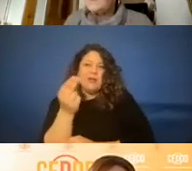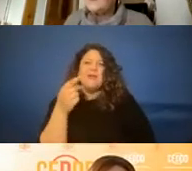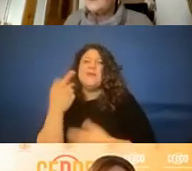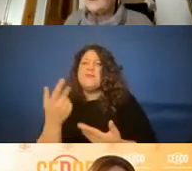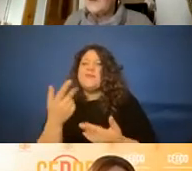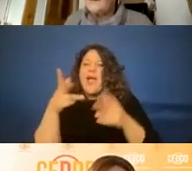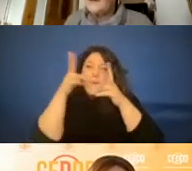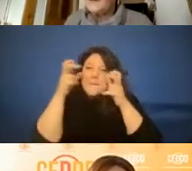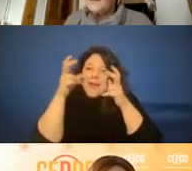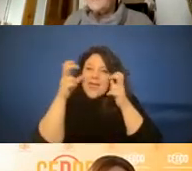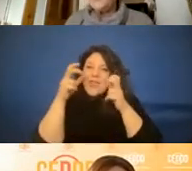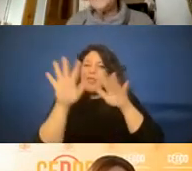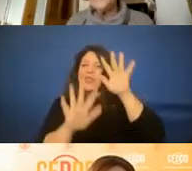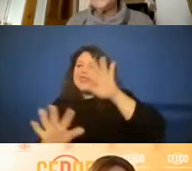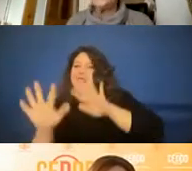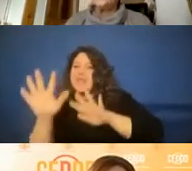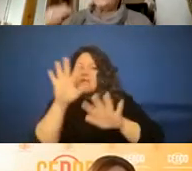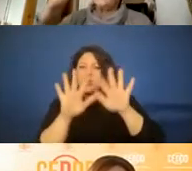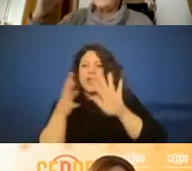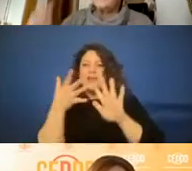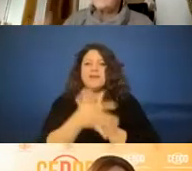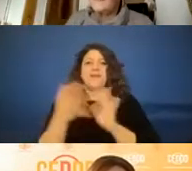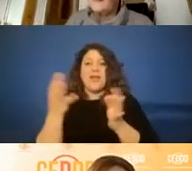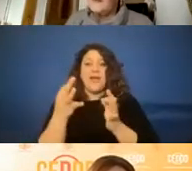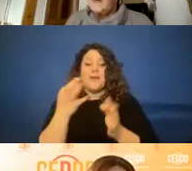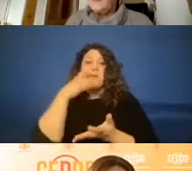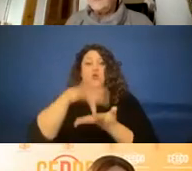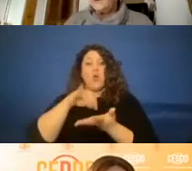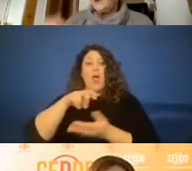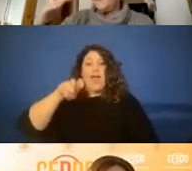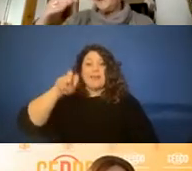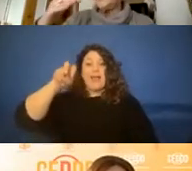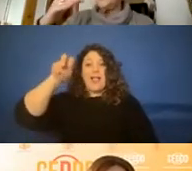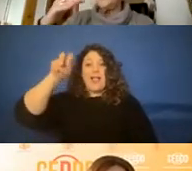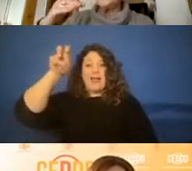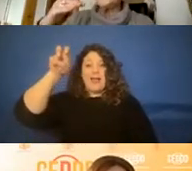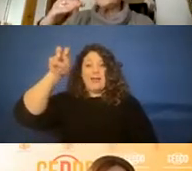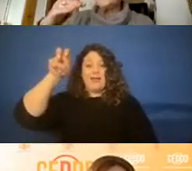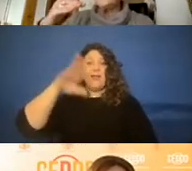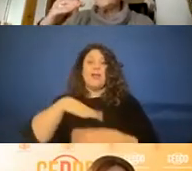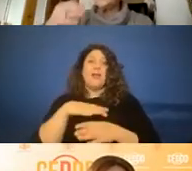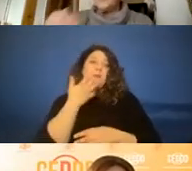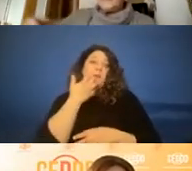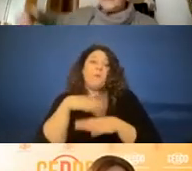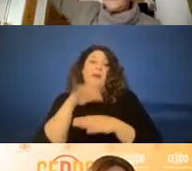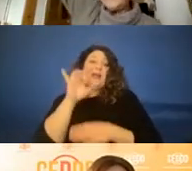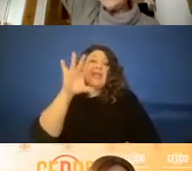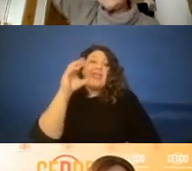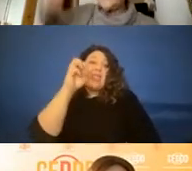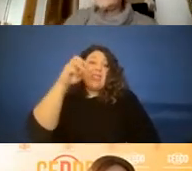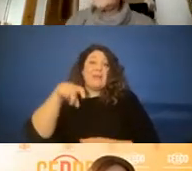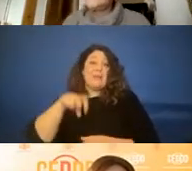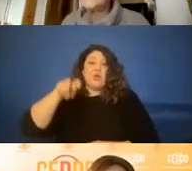percepción distorsionada? Por ejemplo, cuando suben una escalera, a lo mejor para subir 15 centímetros